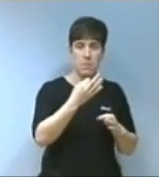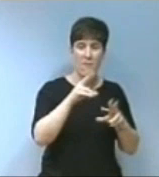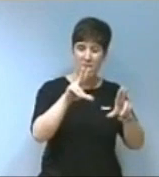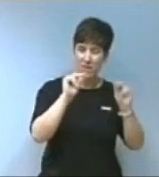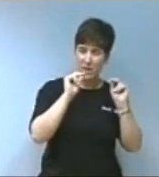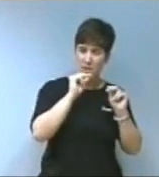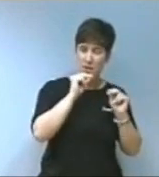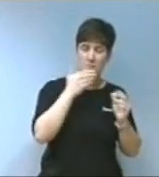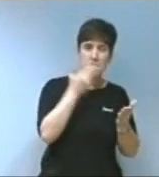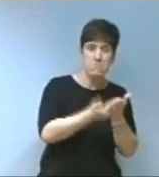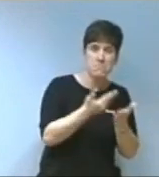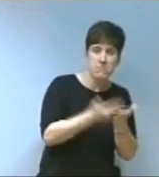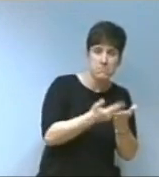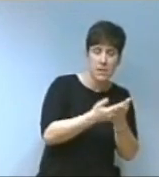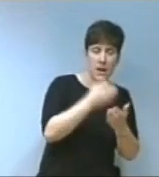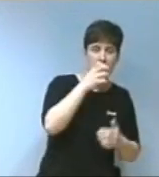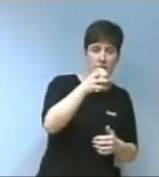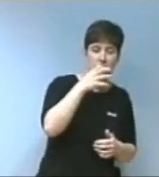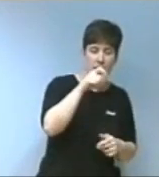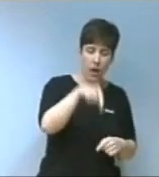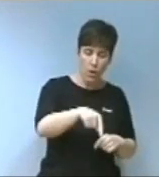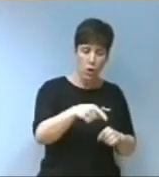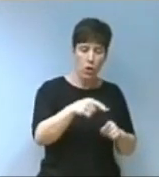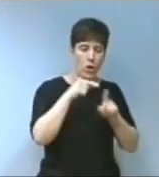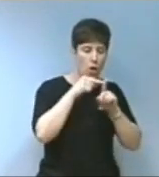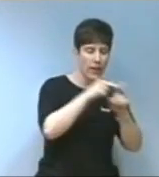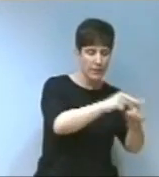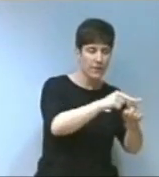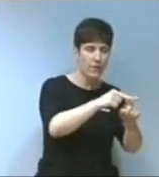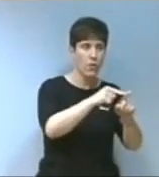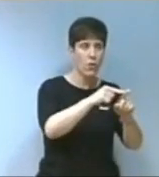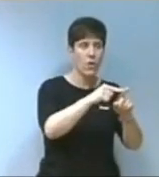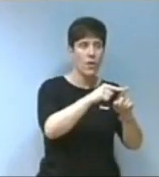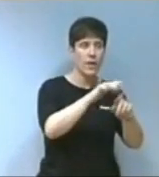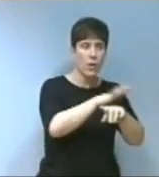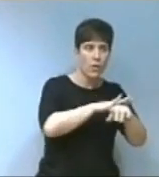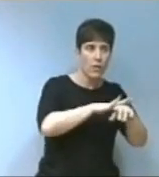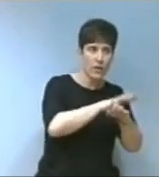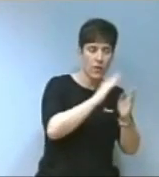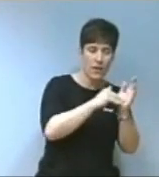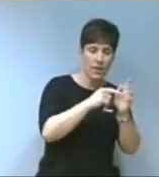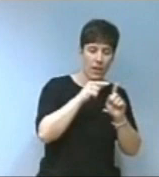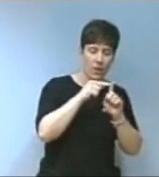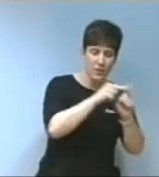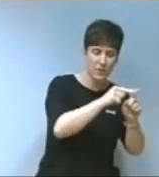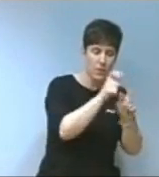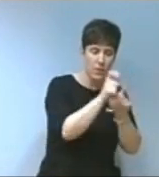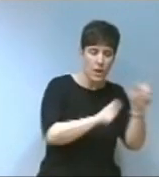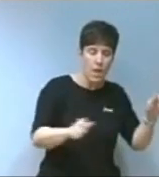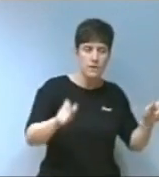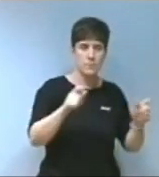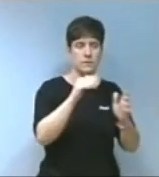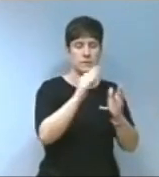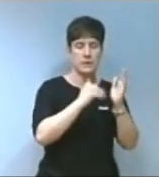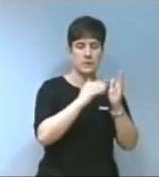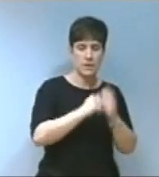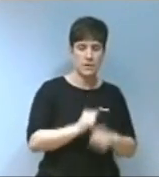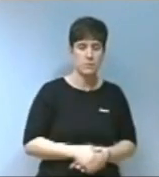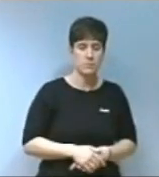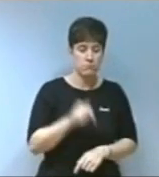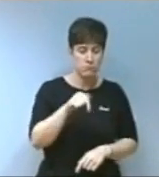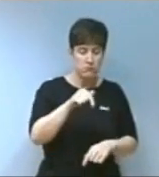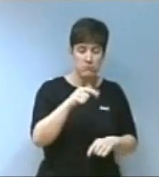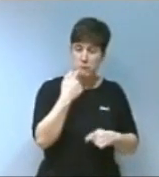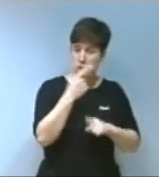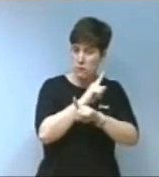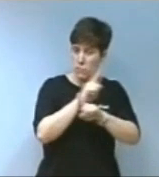que el gobierno valenciano en favor de la sociedad valenciana tiene que reivindicar, ya le digo que efectivamente eso nunca va a ser así. El gobierno valenciano siempre